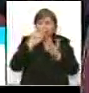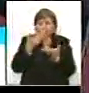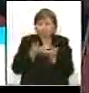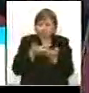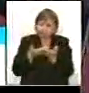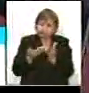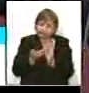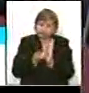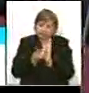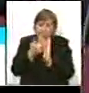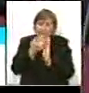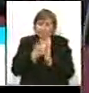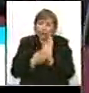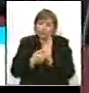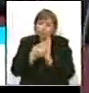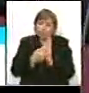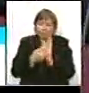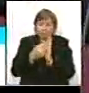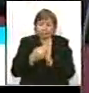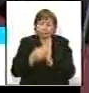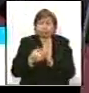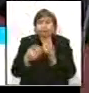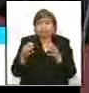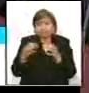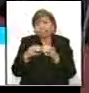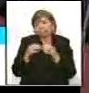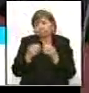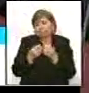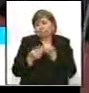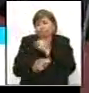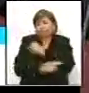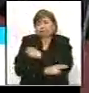llegar, es la de fortalecer los partidos nacionales,